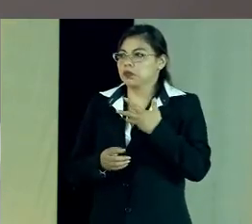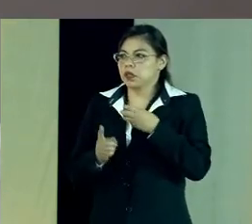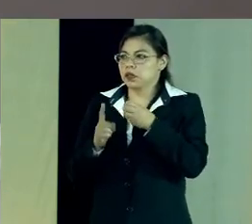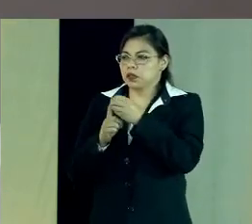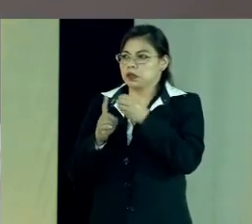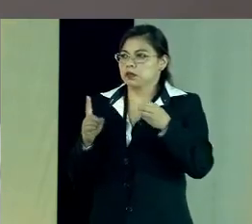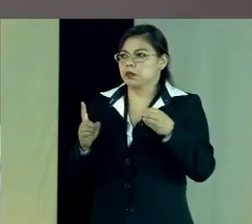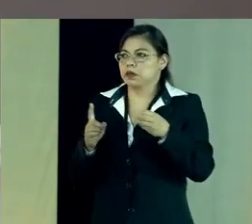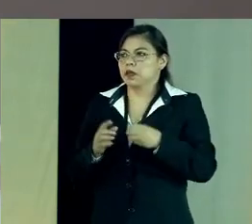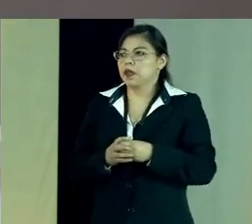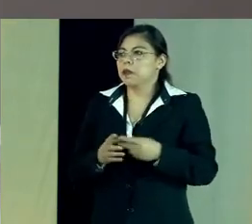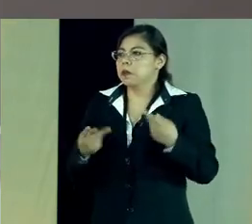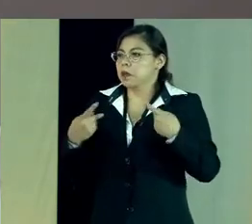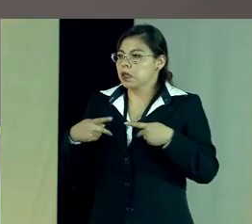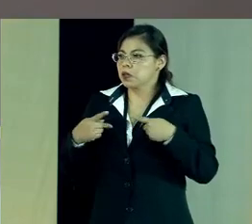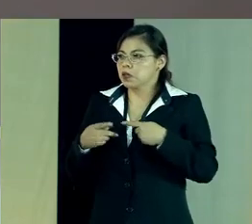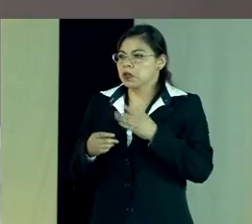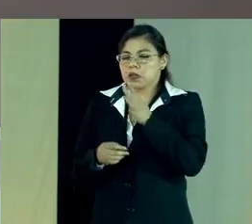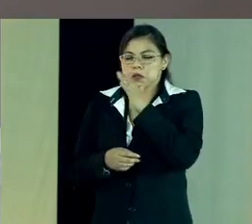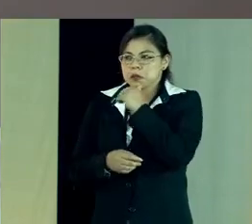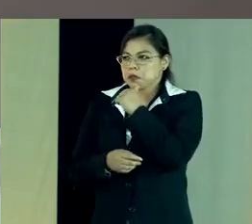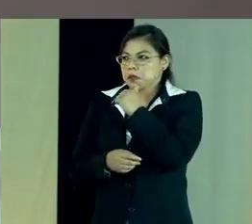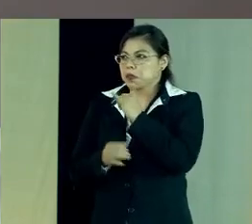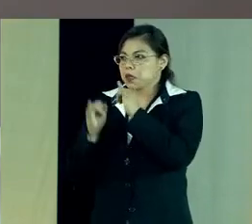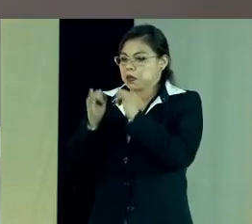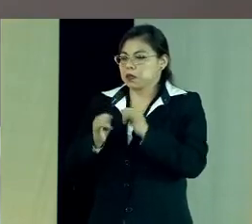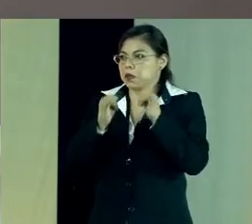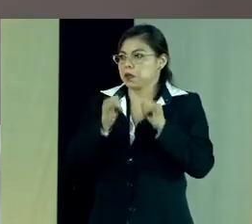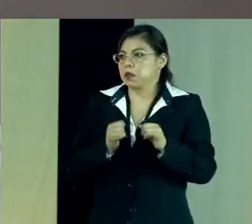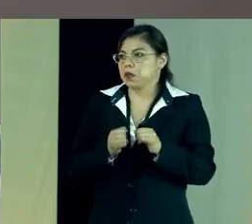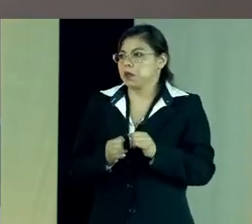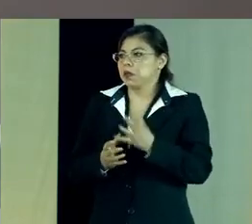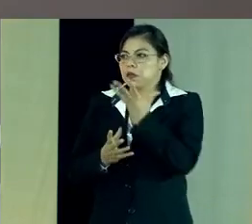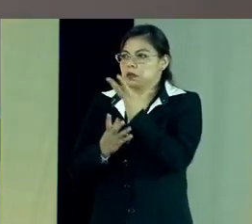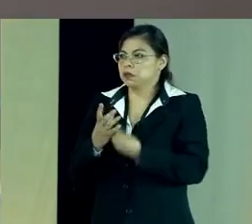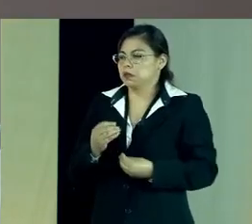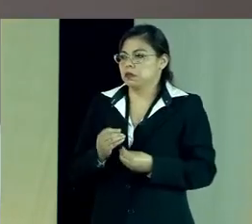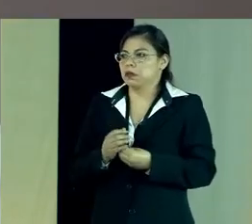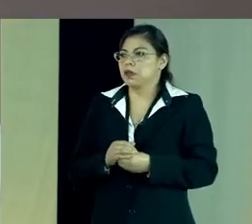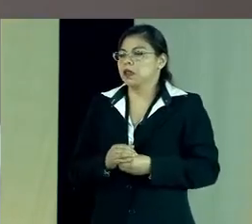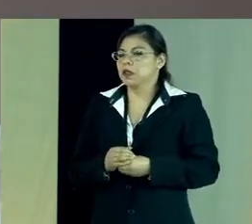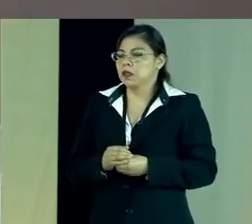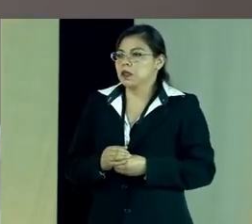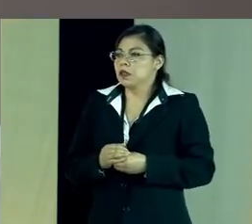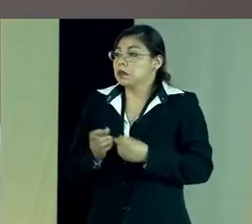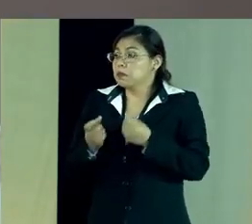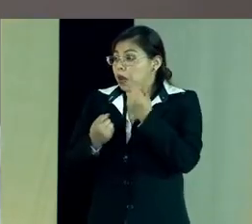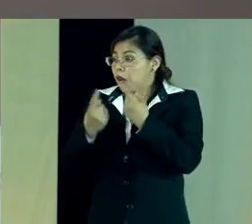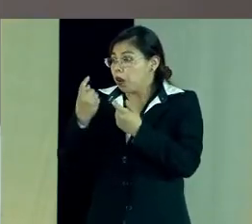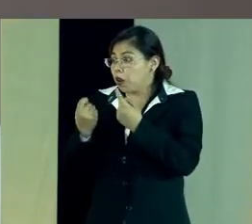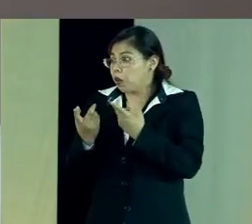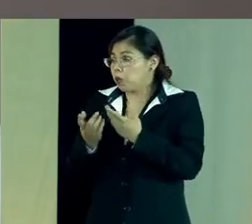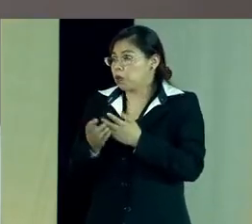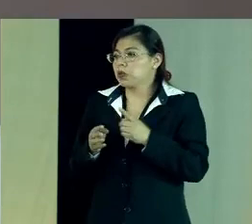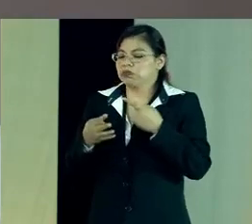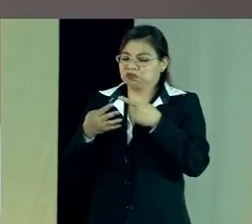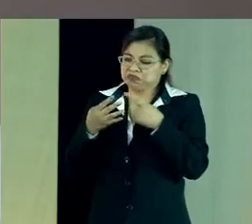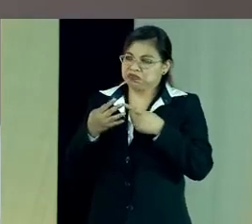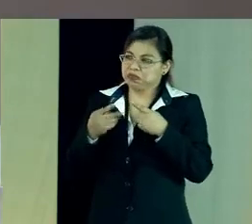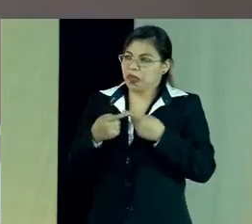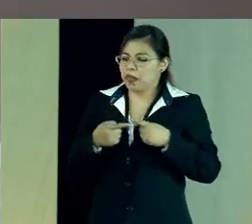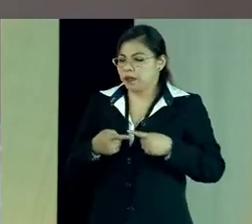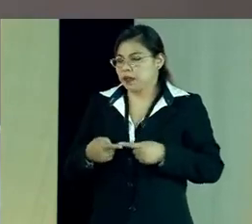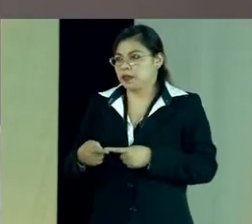personas no pueden individualmente escapar lo obviamente hay algunos pero es el sector altura